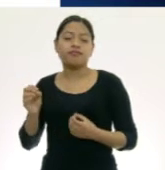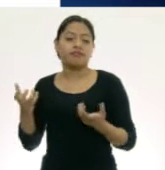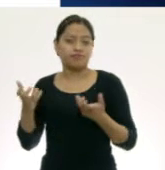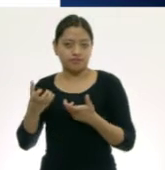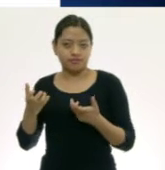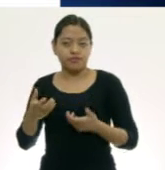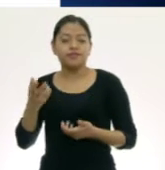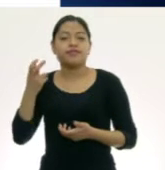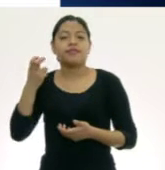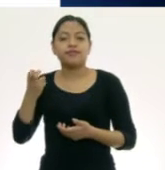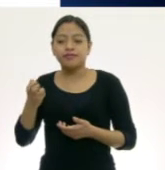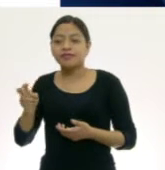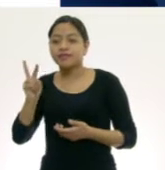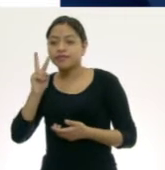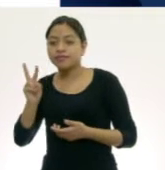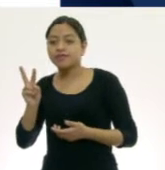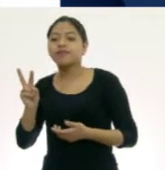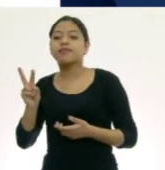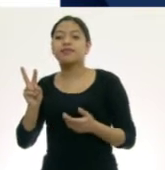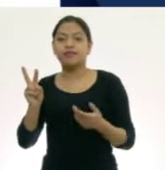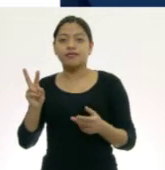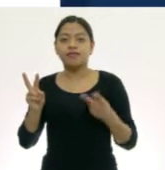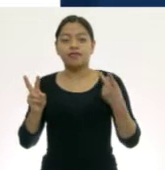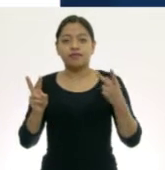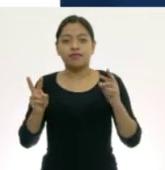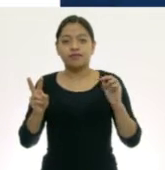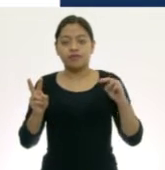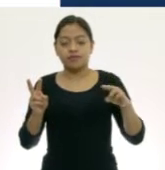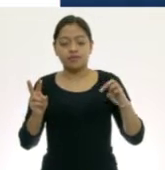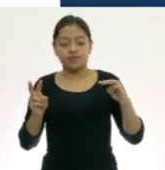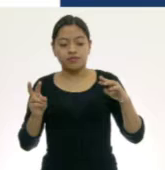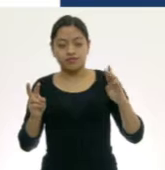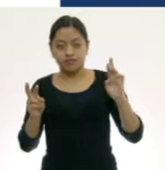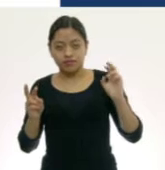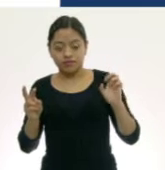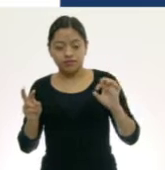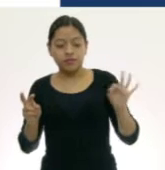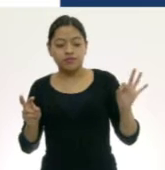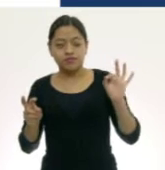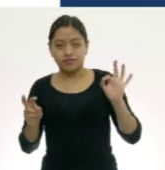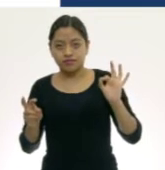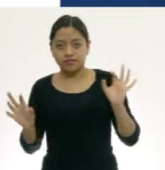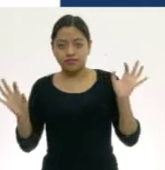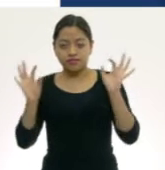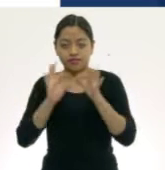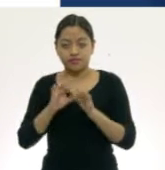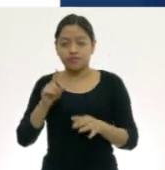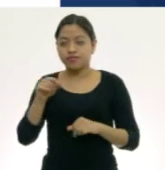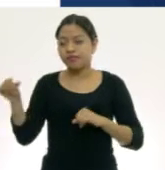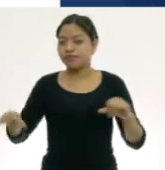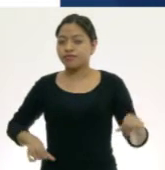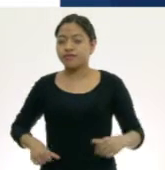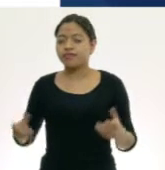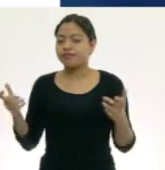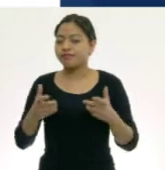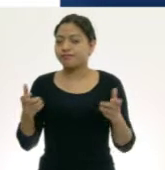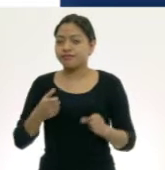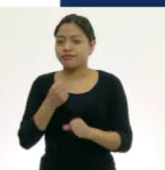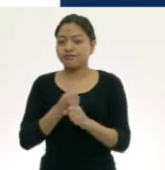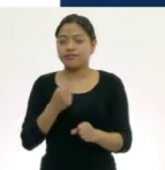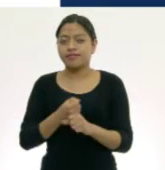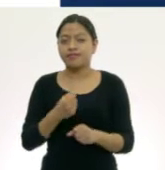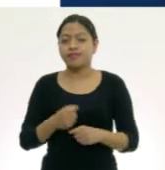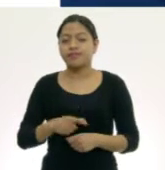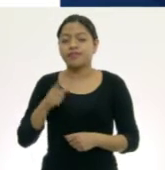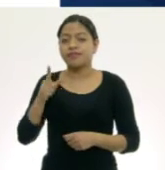ayuda a determinar cuál es el pronombre personal porque está concordando. Y si tú haces un ejercicio así muy sencillo, si yo quisiera colocar